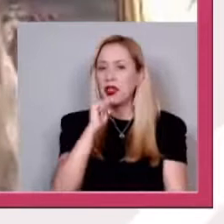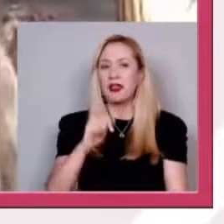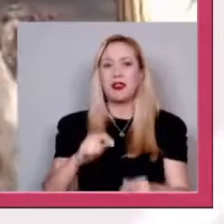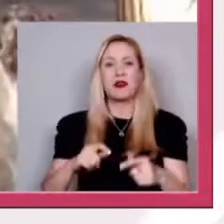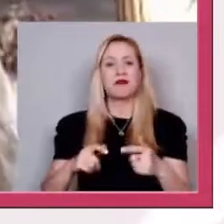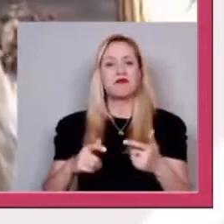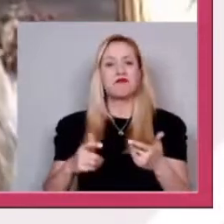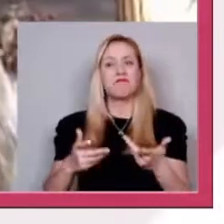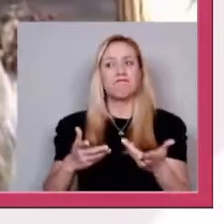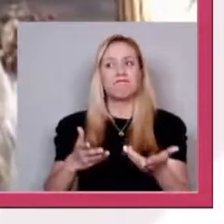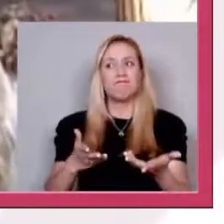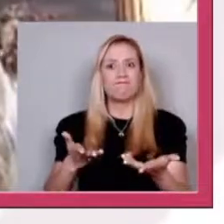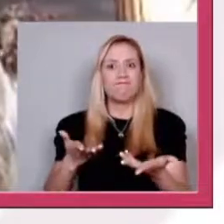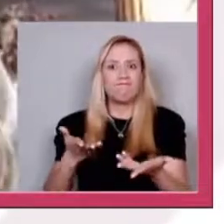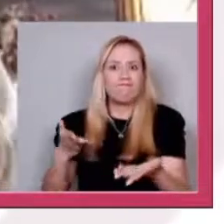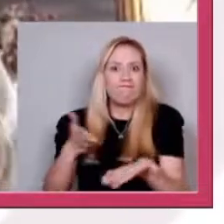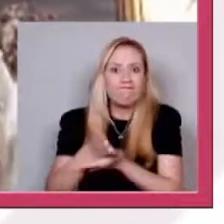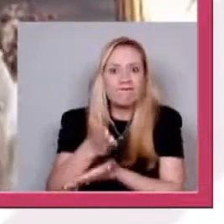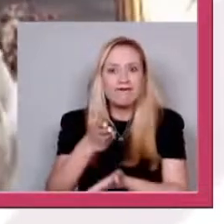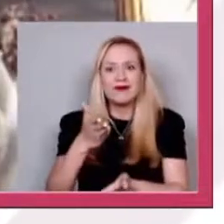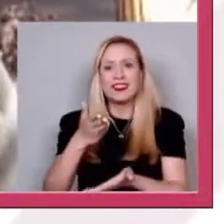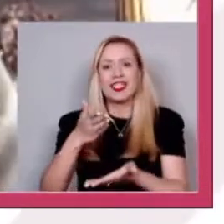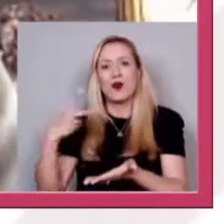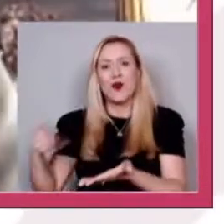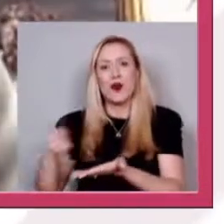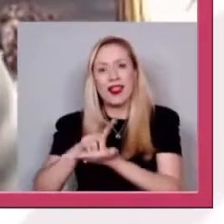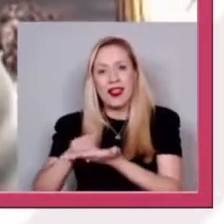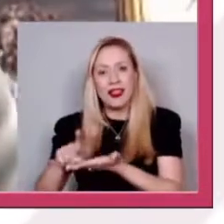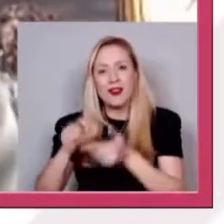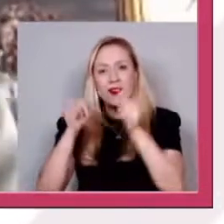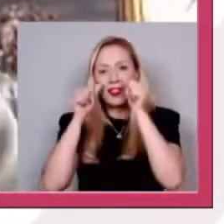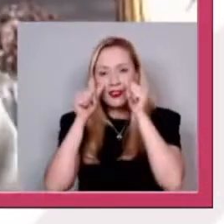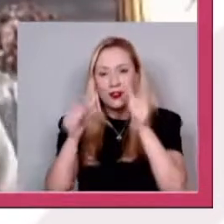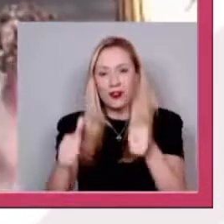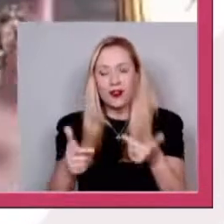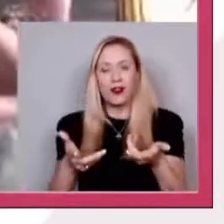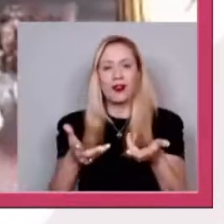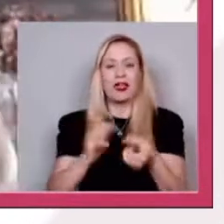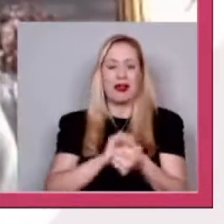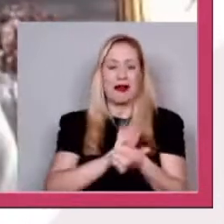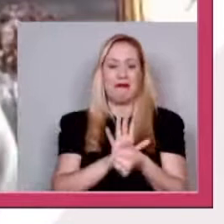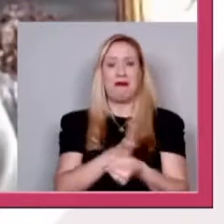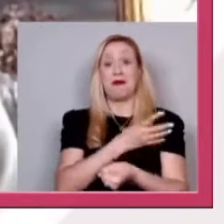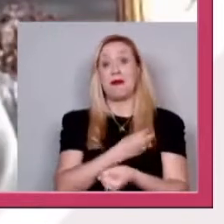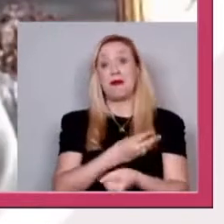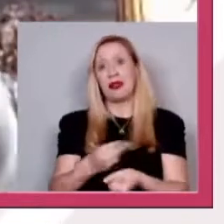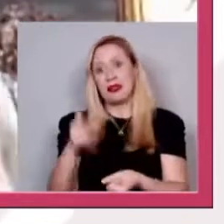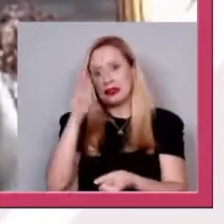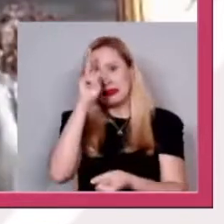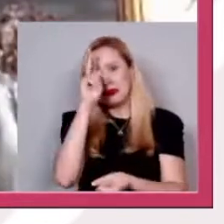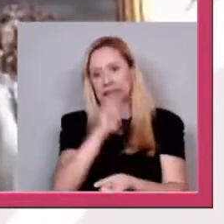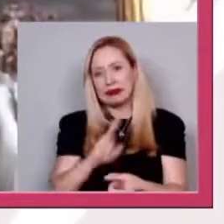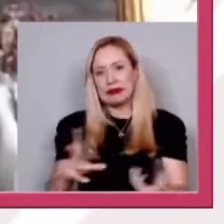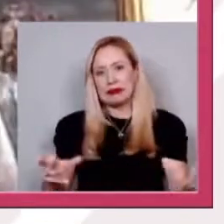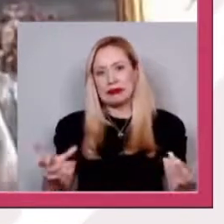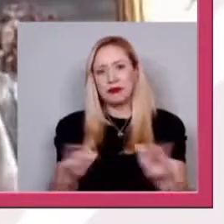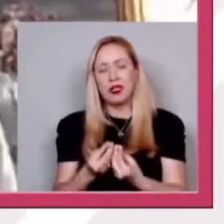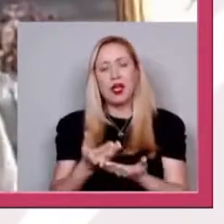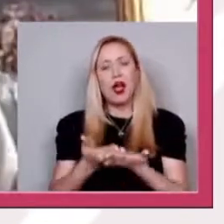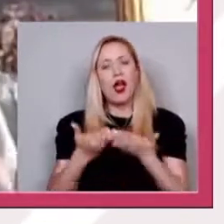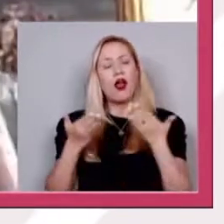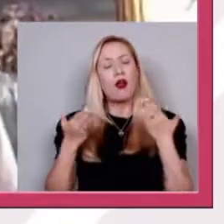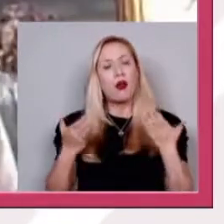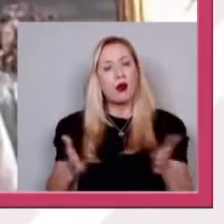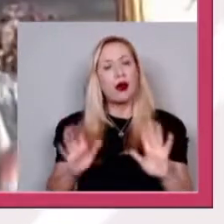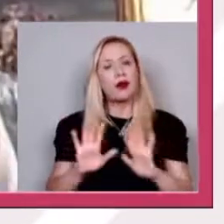la pandemia ha impactado de maneras más graves, pues me gustaría recuperar, digamos, a partir de eso, qué tendríamos que hacer como